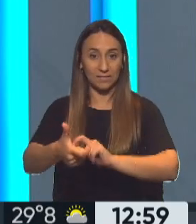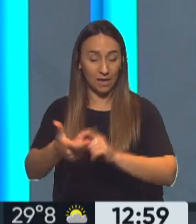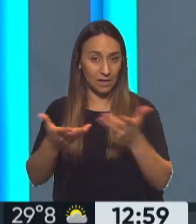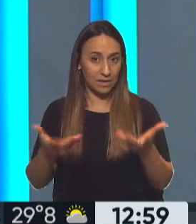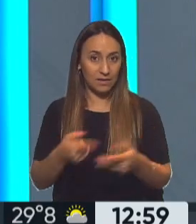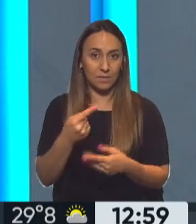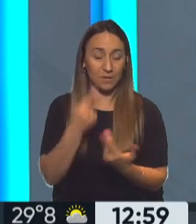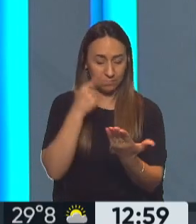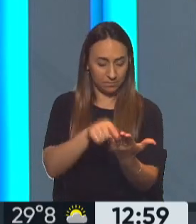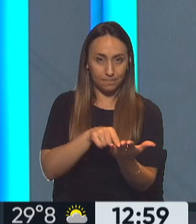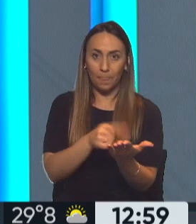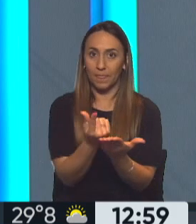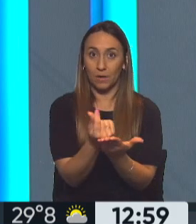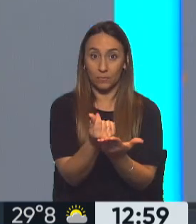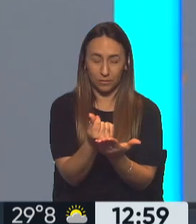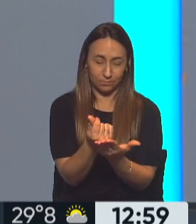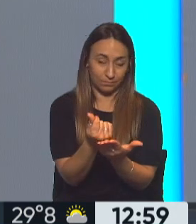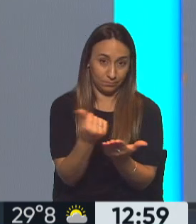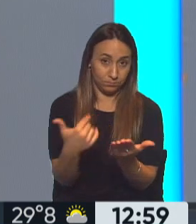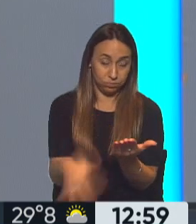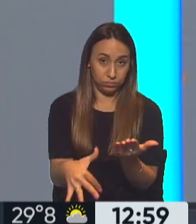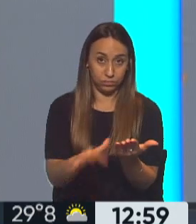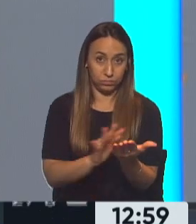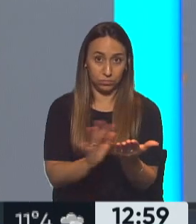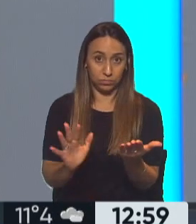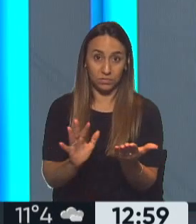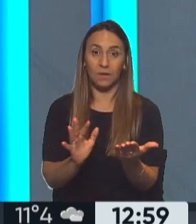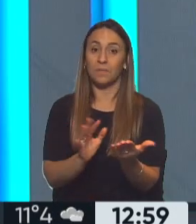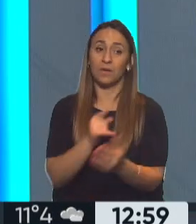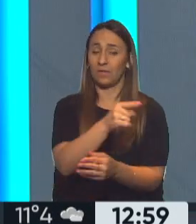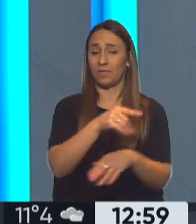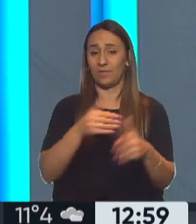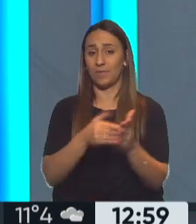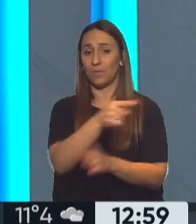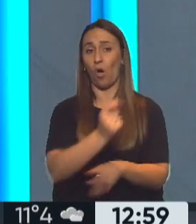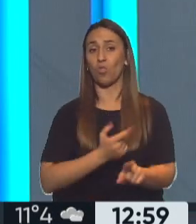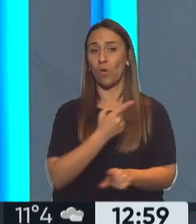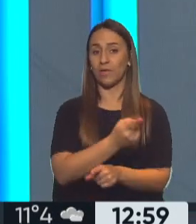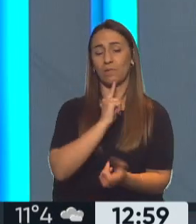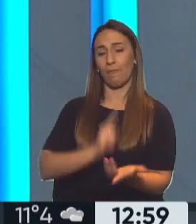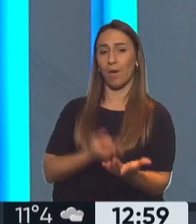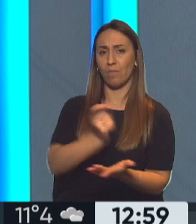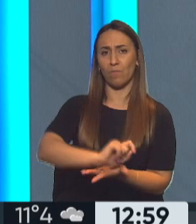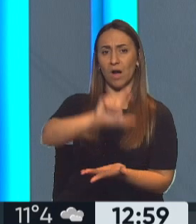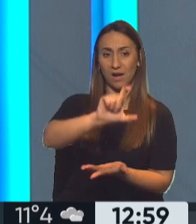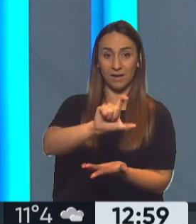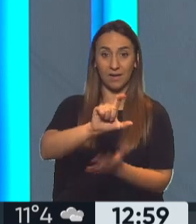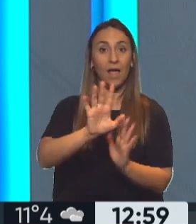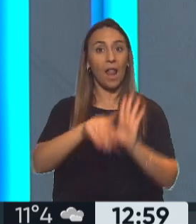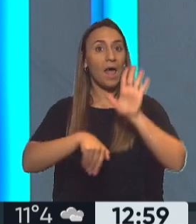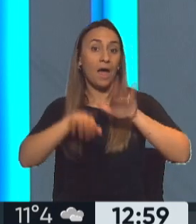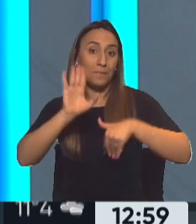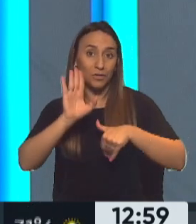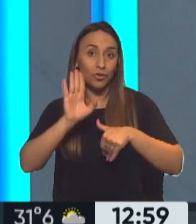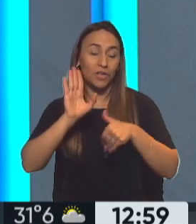con cifras que quedan un poquito para el gusto o para la especulación del propietario, en muchos casos, siempre o la gran mayoría de las veces